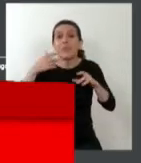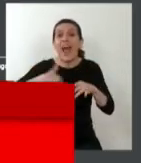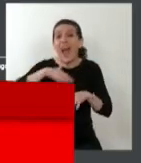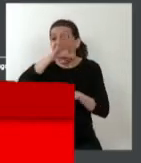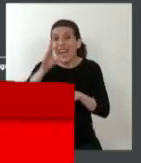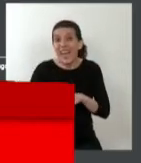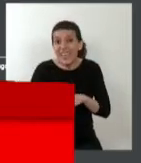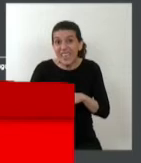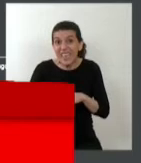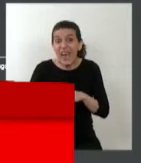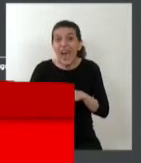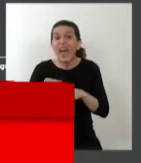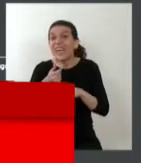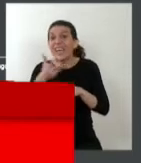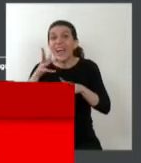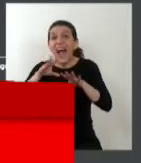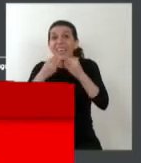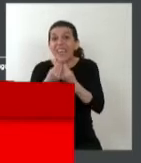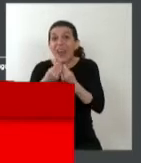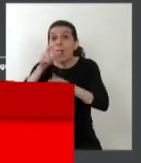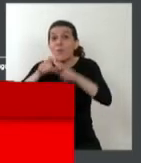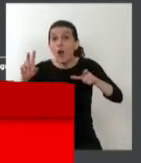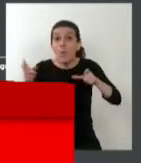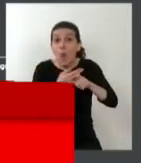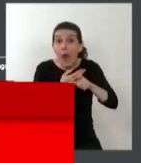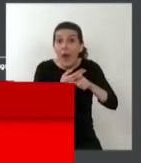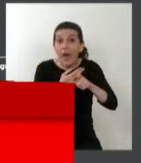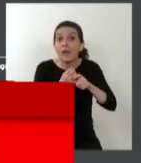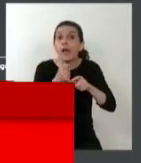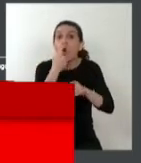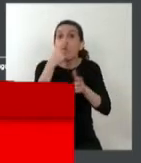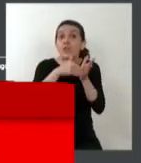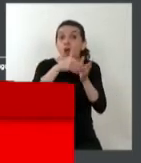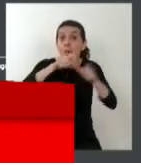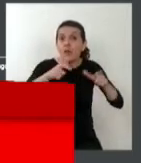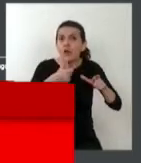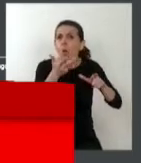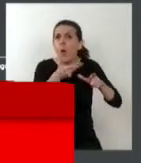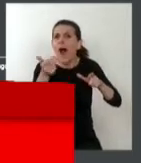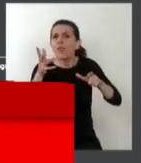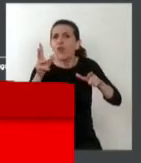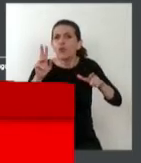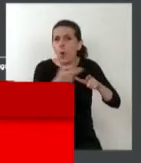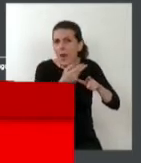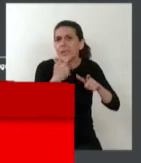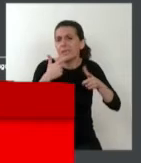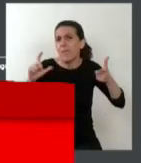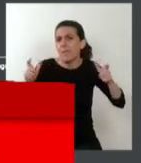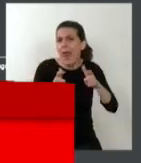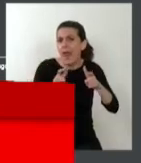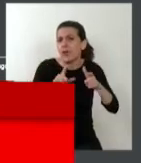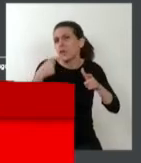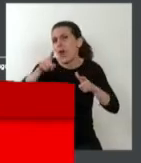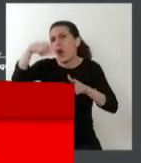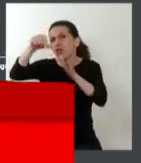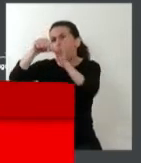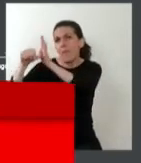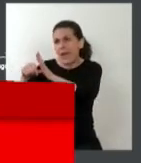cantidad de fallecidos por millón de habitantes continúa siendo comparativamente menor a la de otros